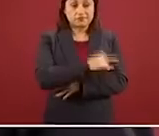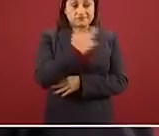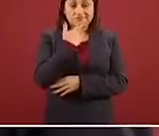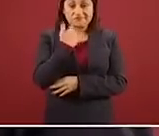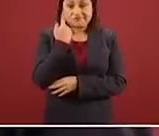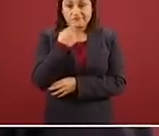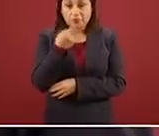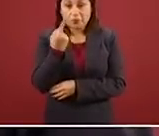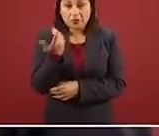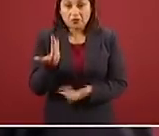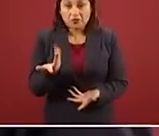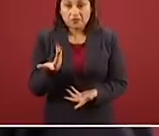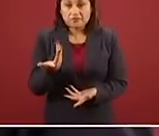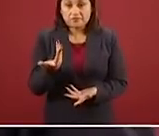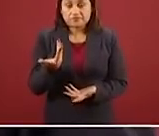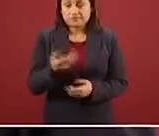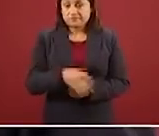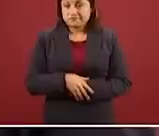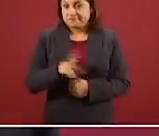técnicamente,